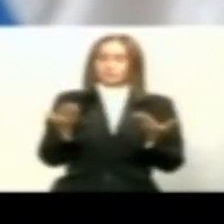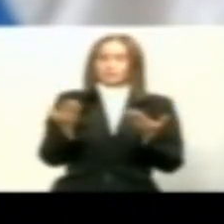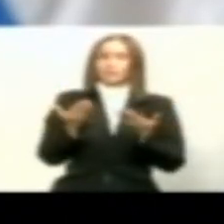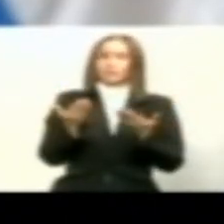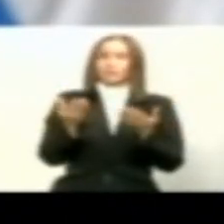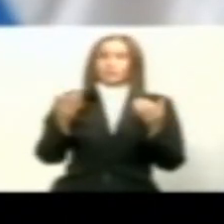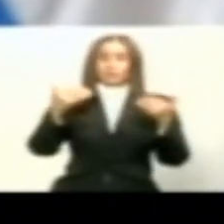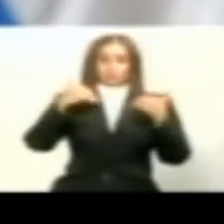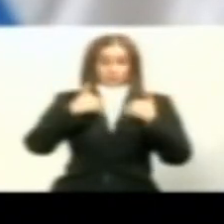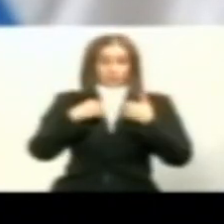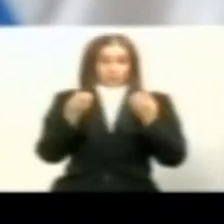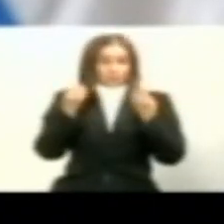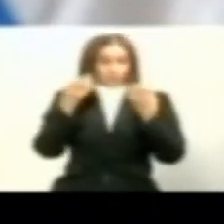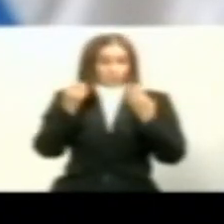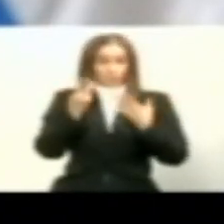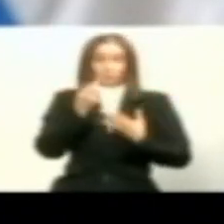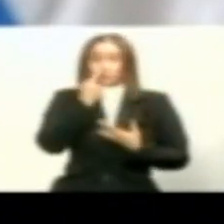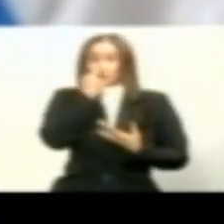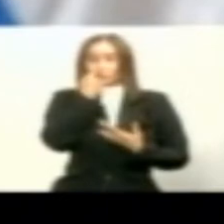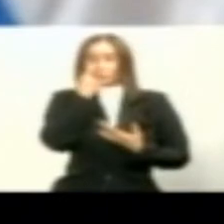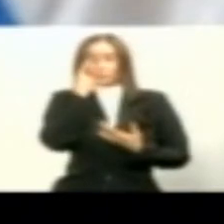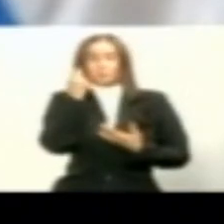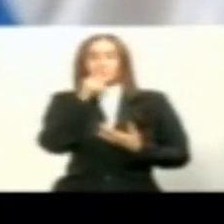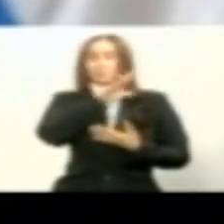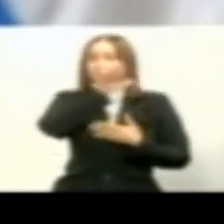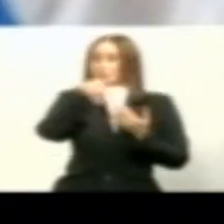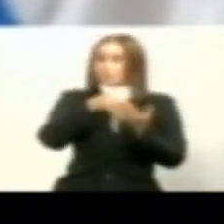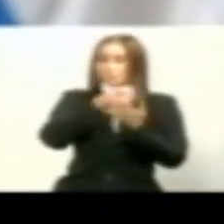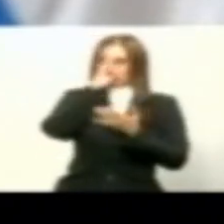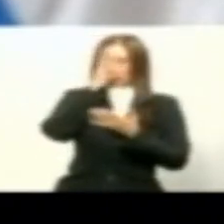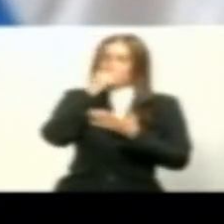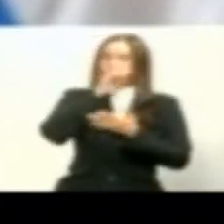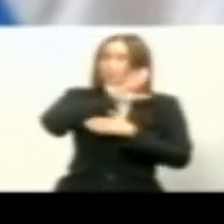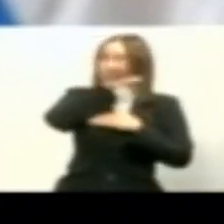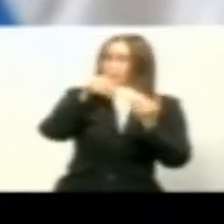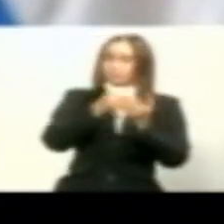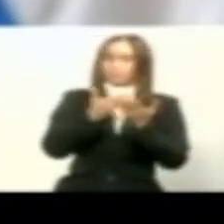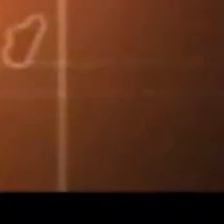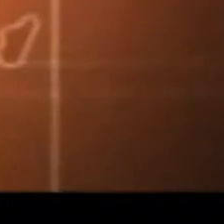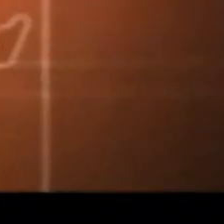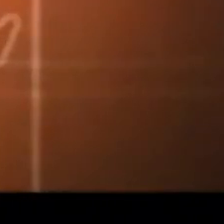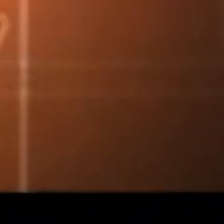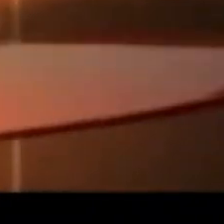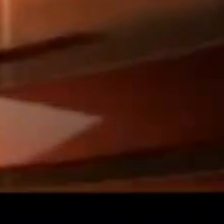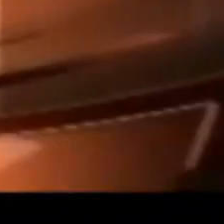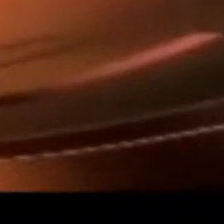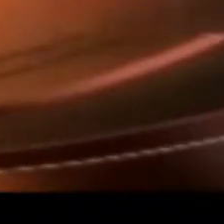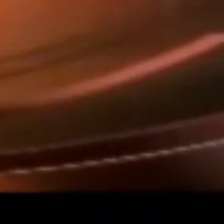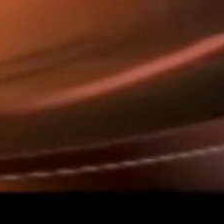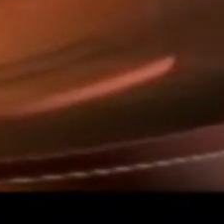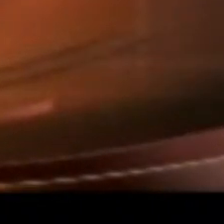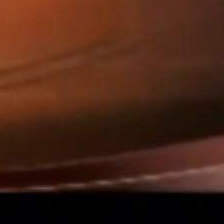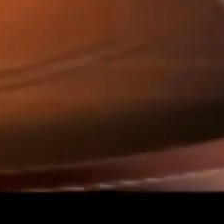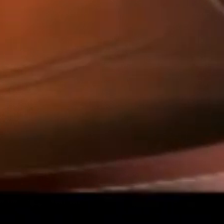contamos con las pruebas PCR necesarias para toda la población.